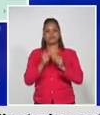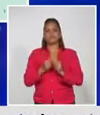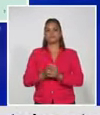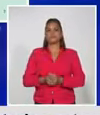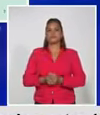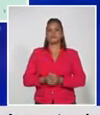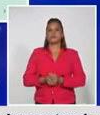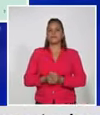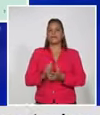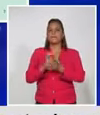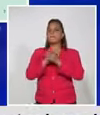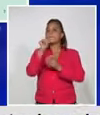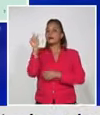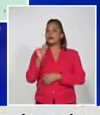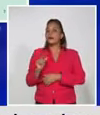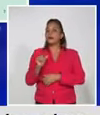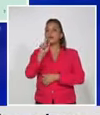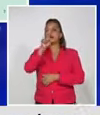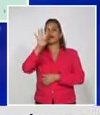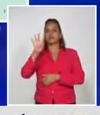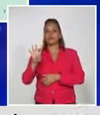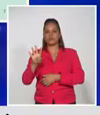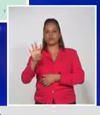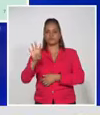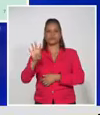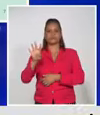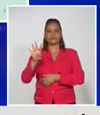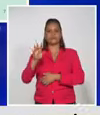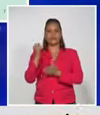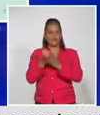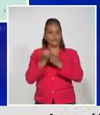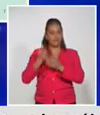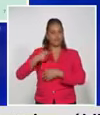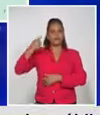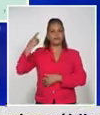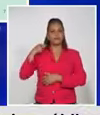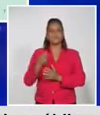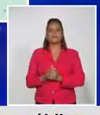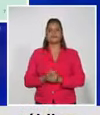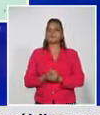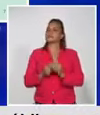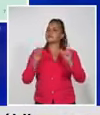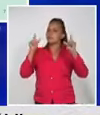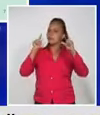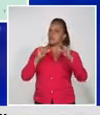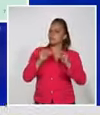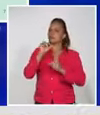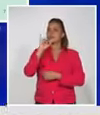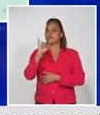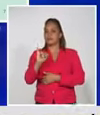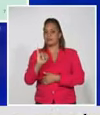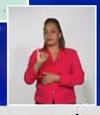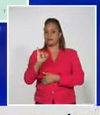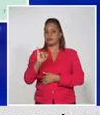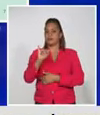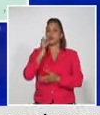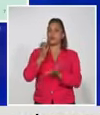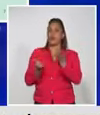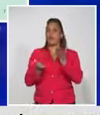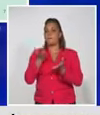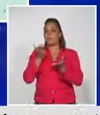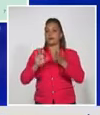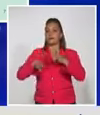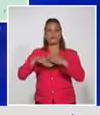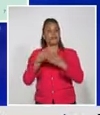Mayabeque con 14 casos autóctonos confirmados ayer, una reducción de 6 en comparación con el día